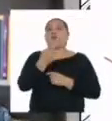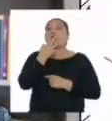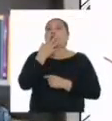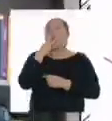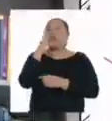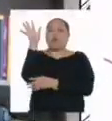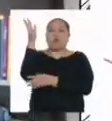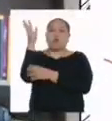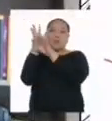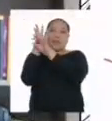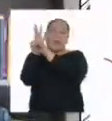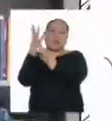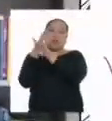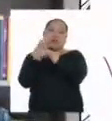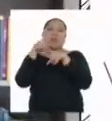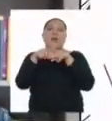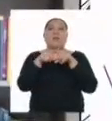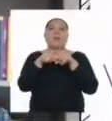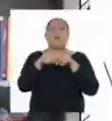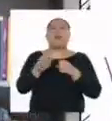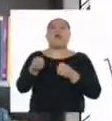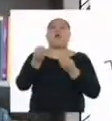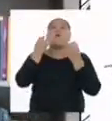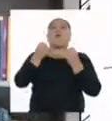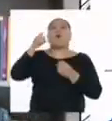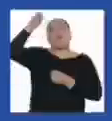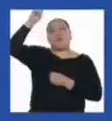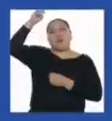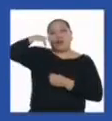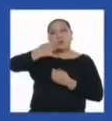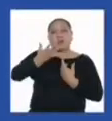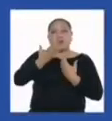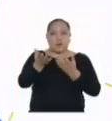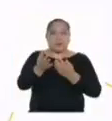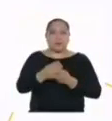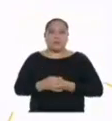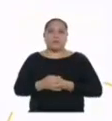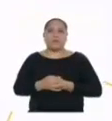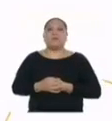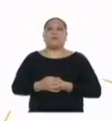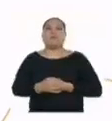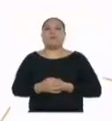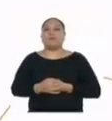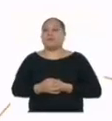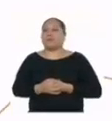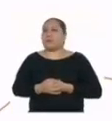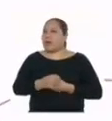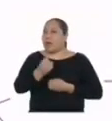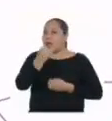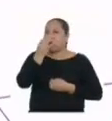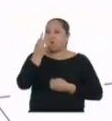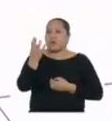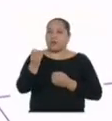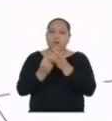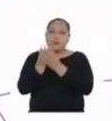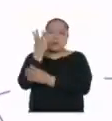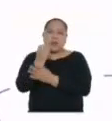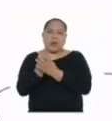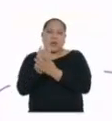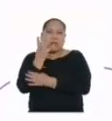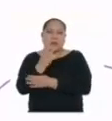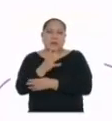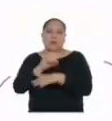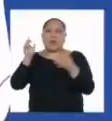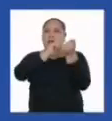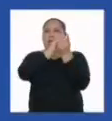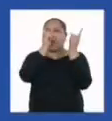las hojas dependiendo de la intensidad de luz que éstas reciban. ¿Existen plantas que mejoran los